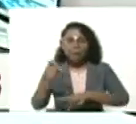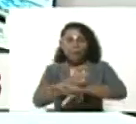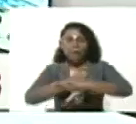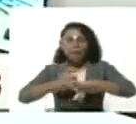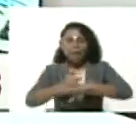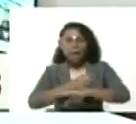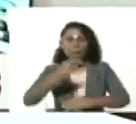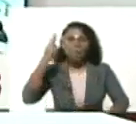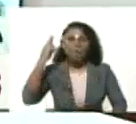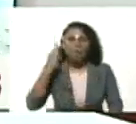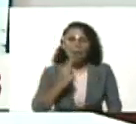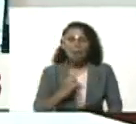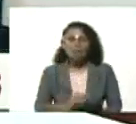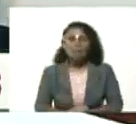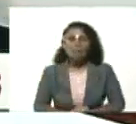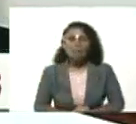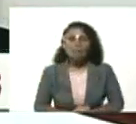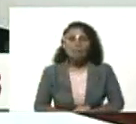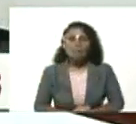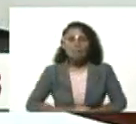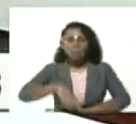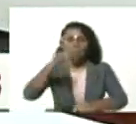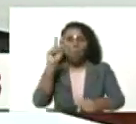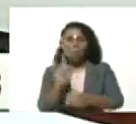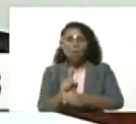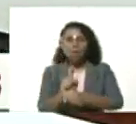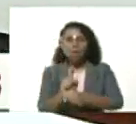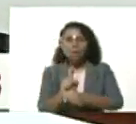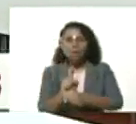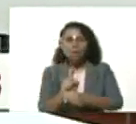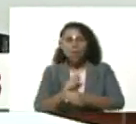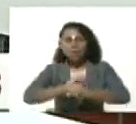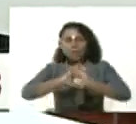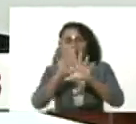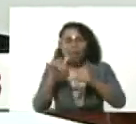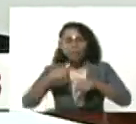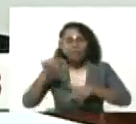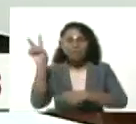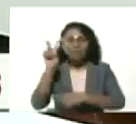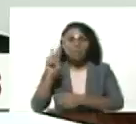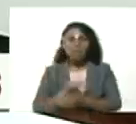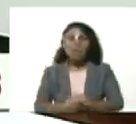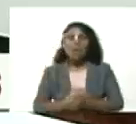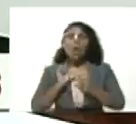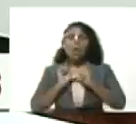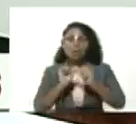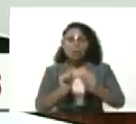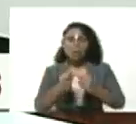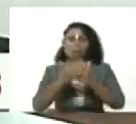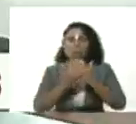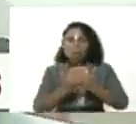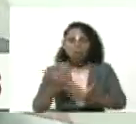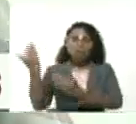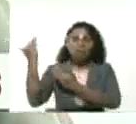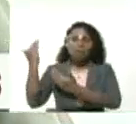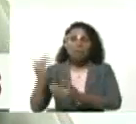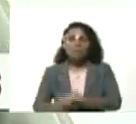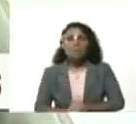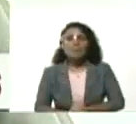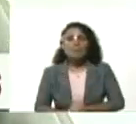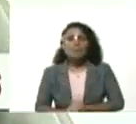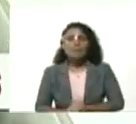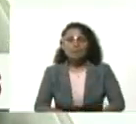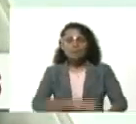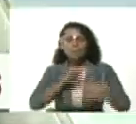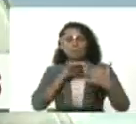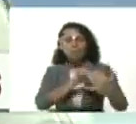gobierno bolivariano, único e indivisible de Venezuela, sigamos adelante en